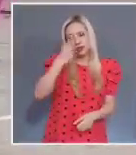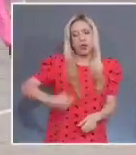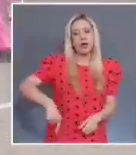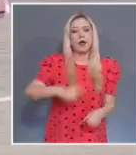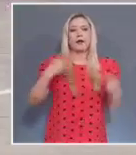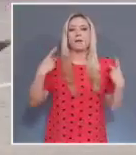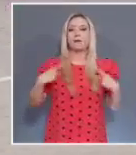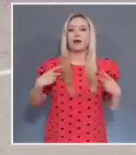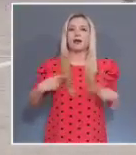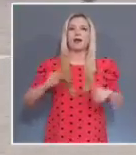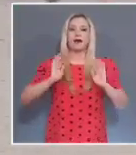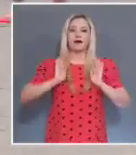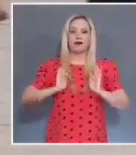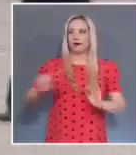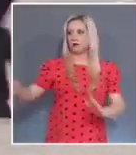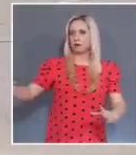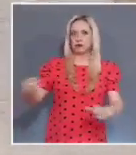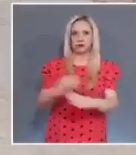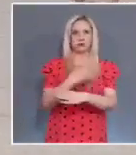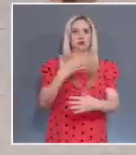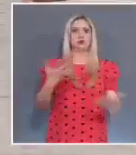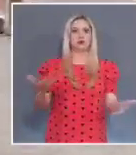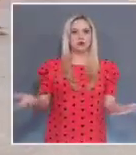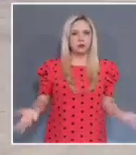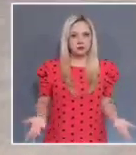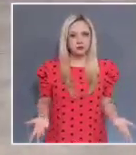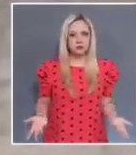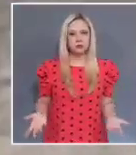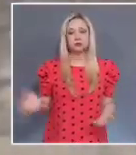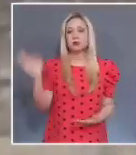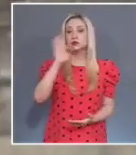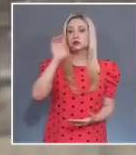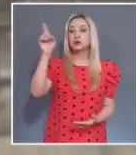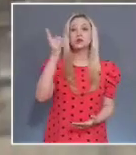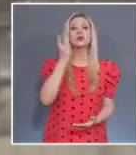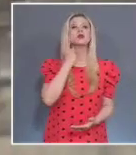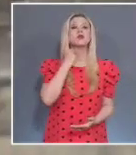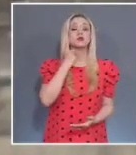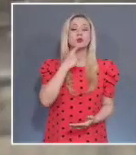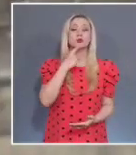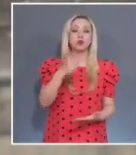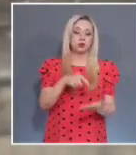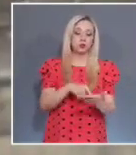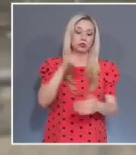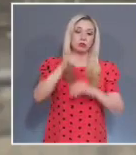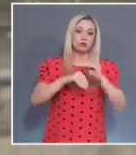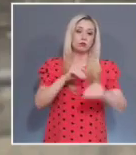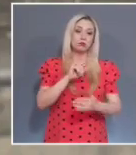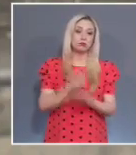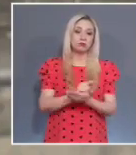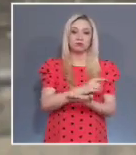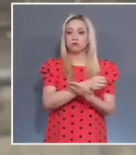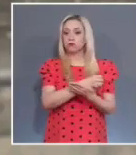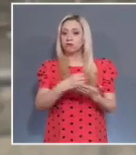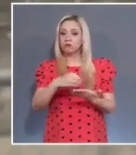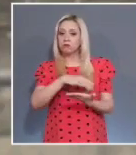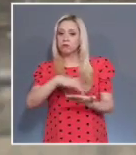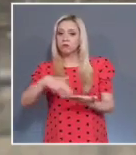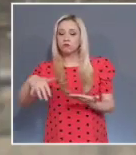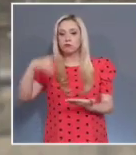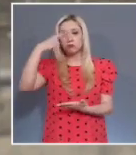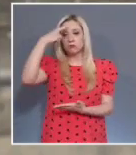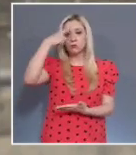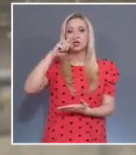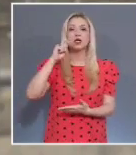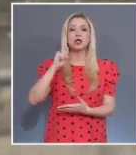seguridad social. Aseguró que si el legislador consideró adecuado establecer dicha medida para lograr los fines de la reinserción